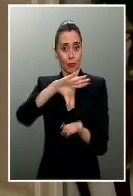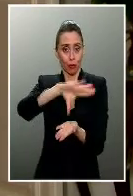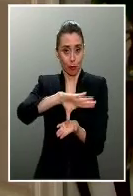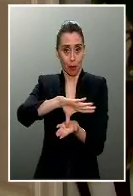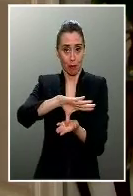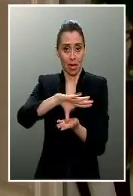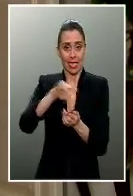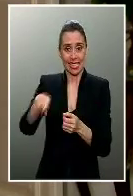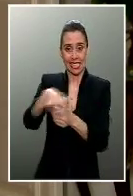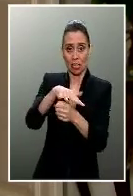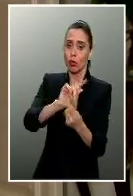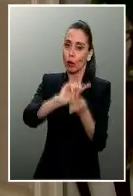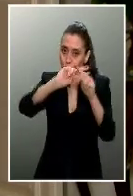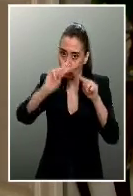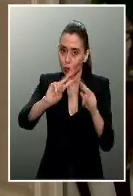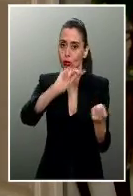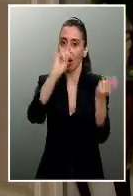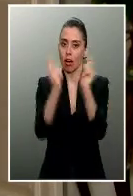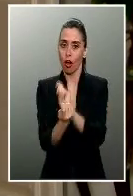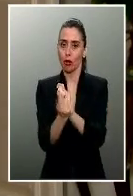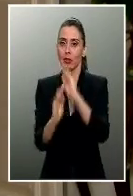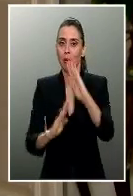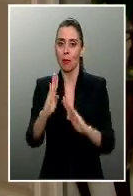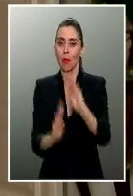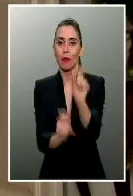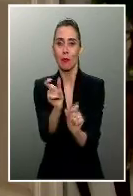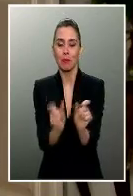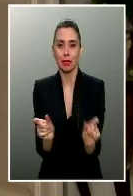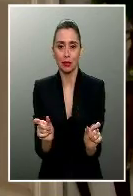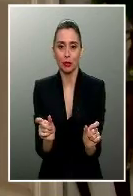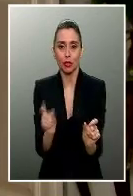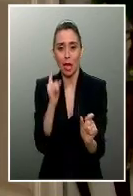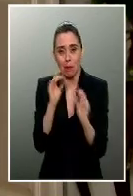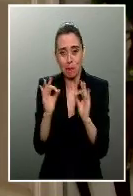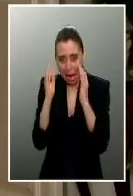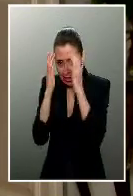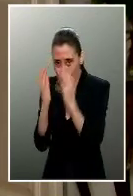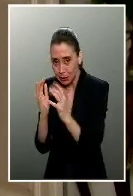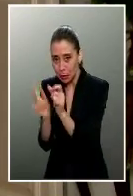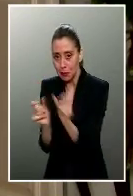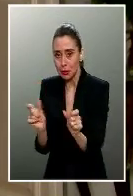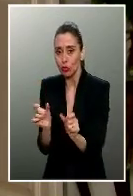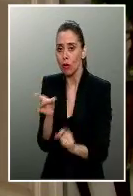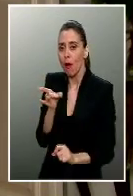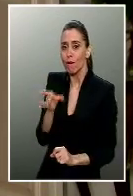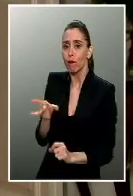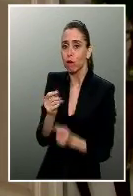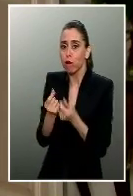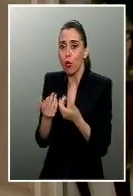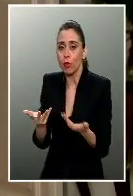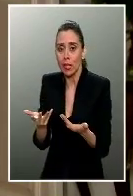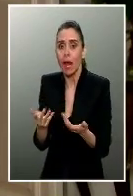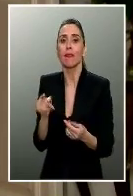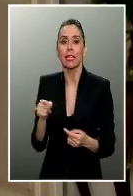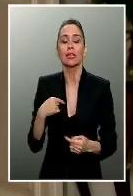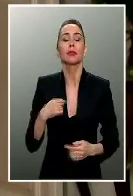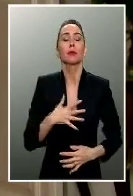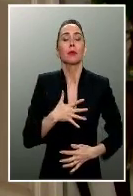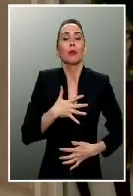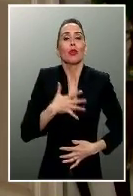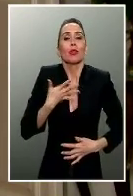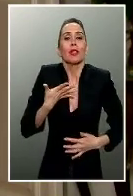es corregir esta situación proteger a las personas especialmente a los más vulnerables ha sido la razón de mi vocación